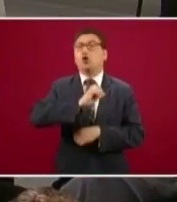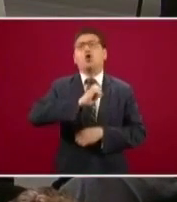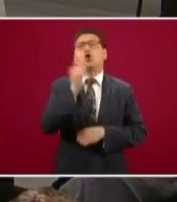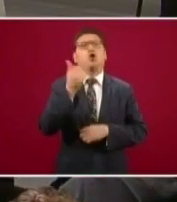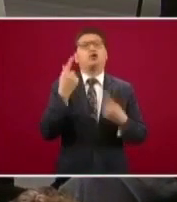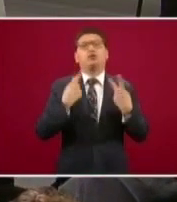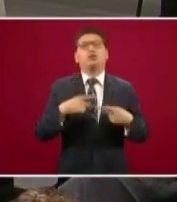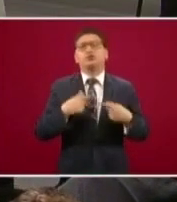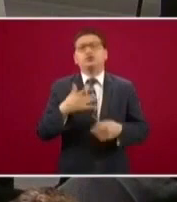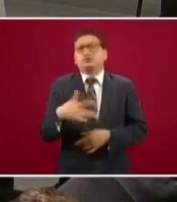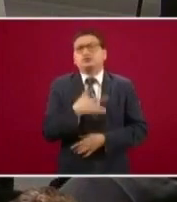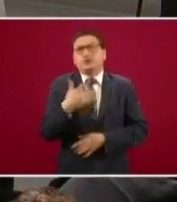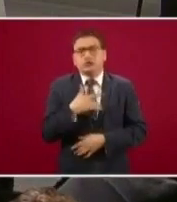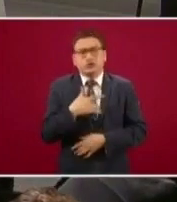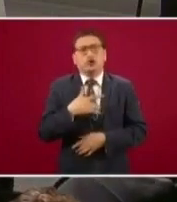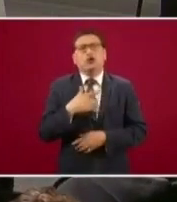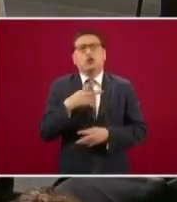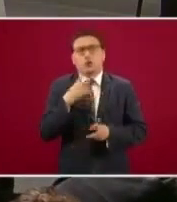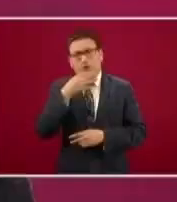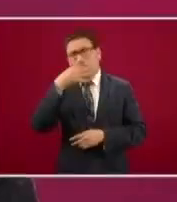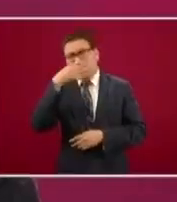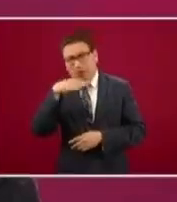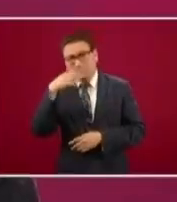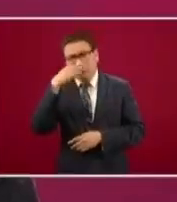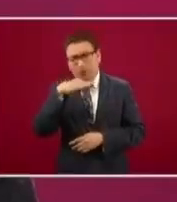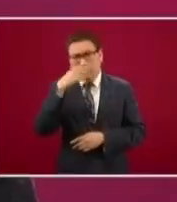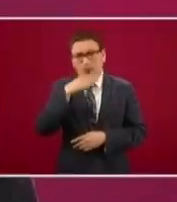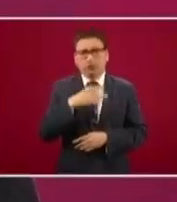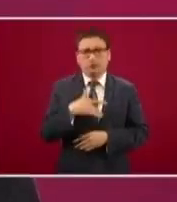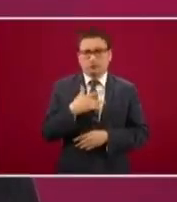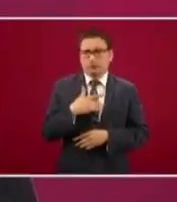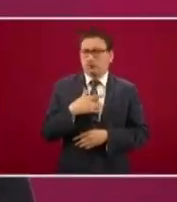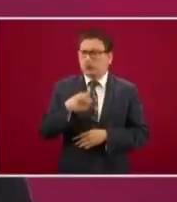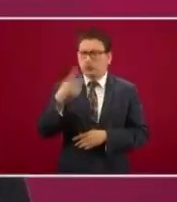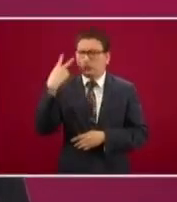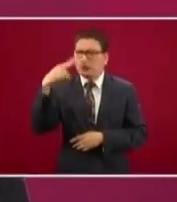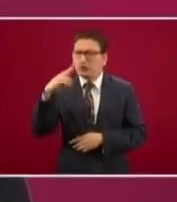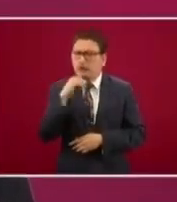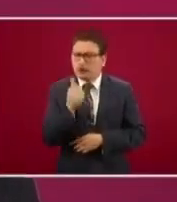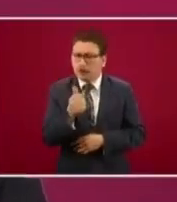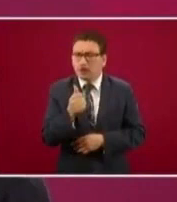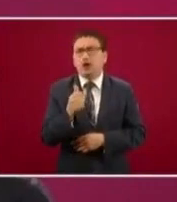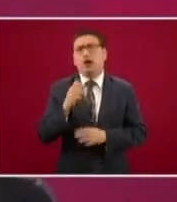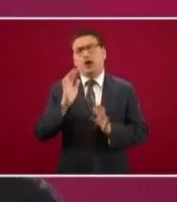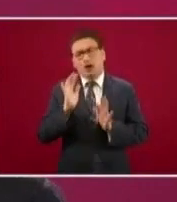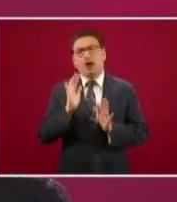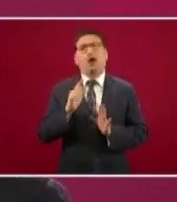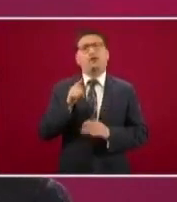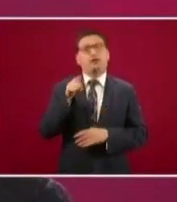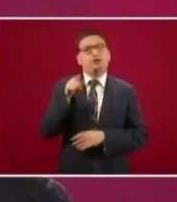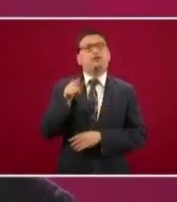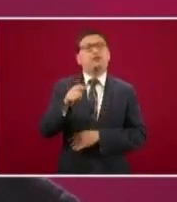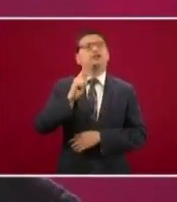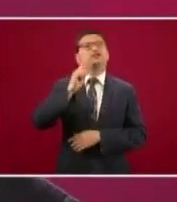Nacional de Estadísticas y Geografía en 2020 mencionó que el coronavirus ya se había convertido para ese momento en la segunda causa